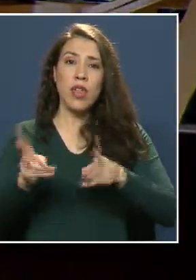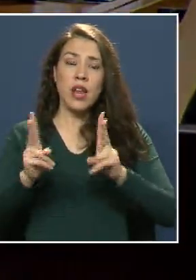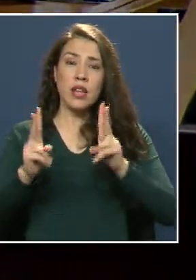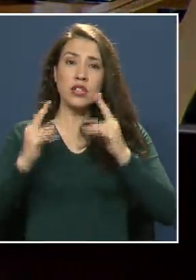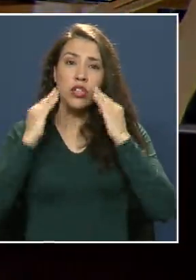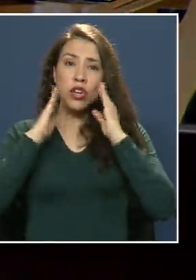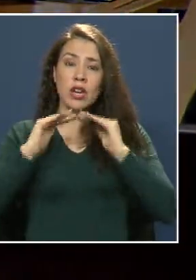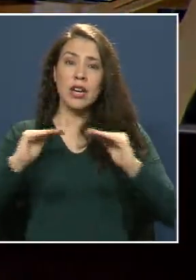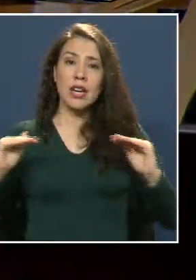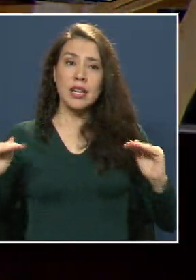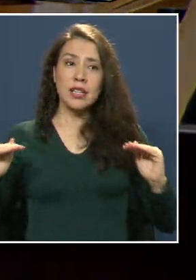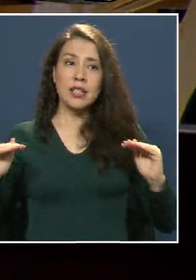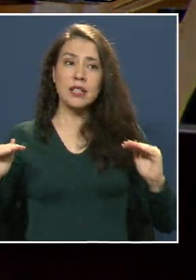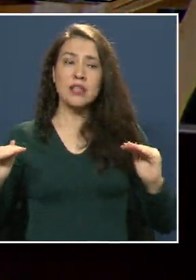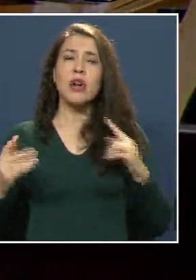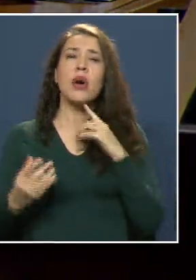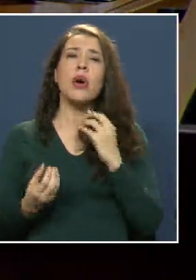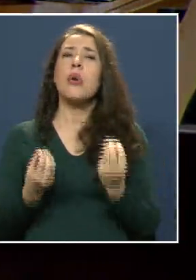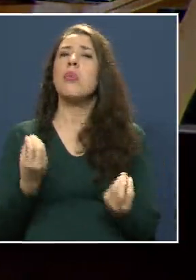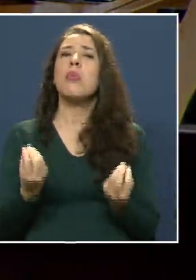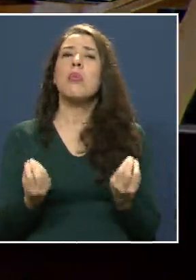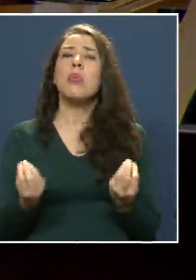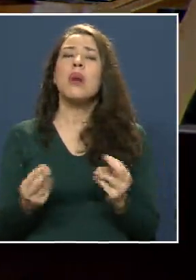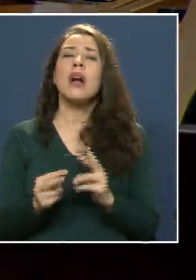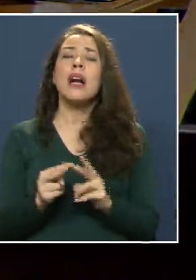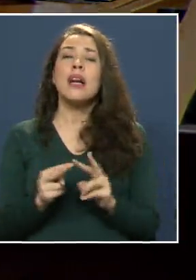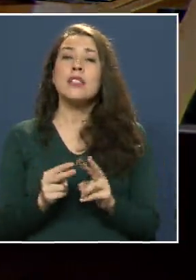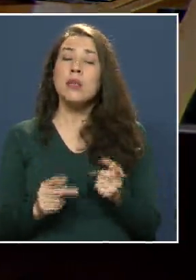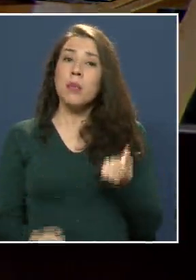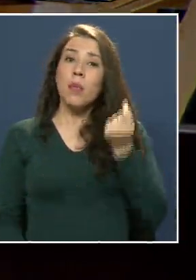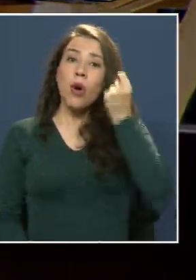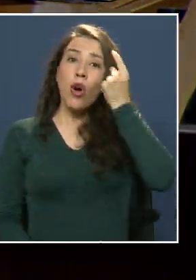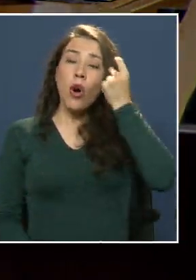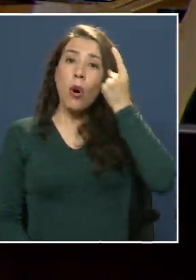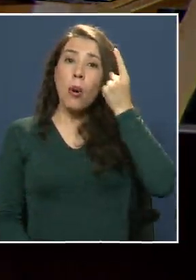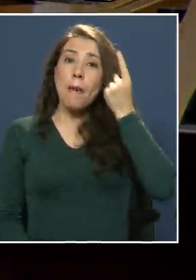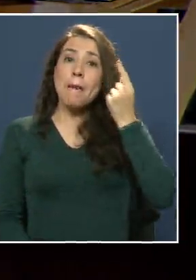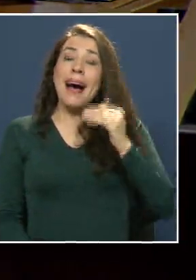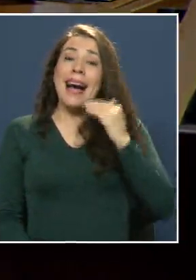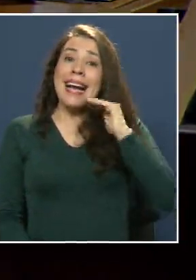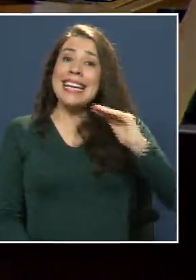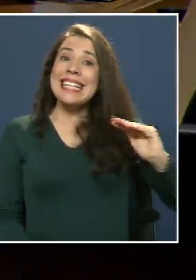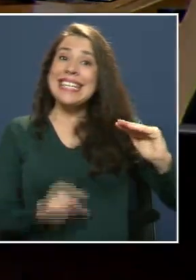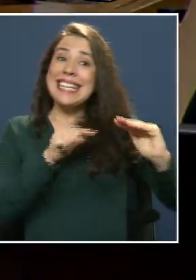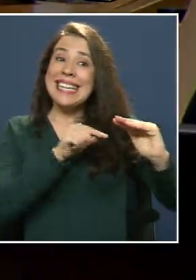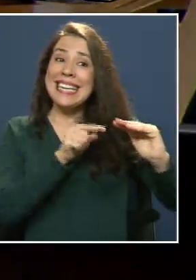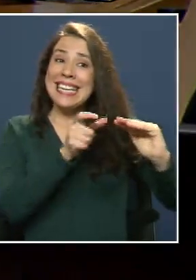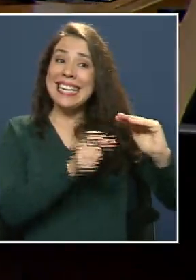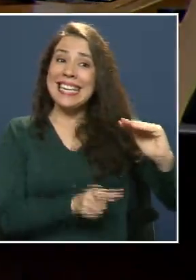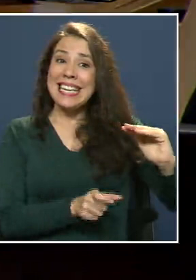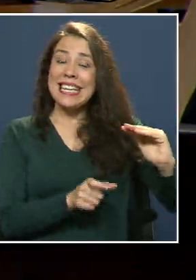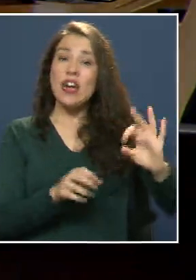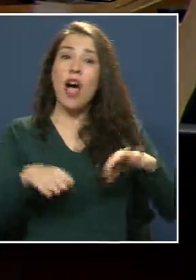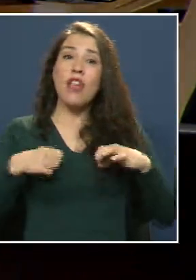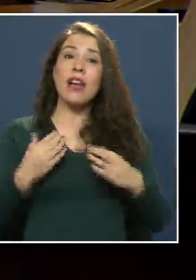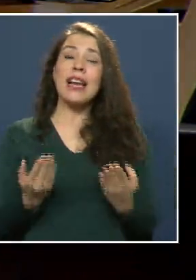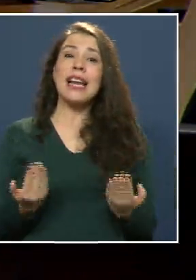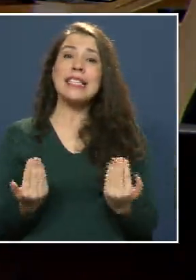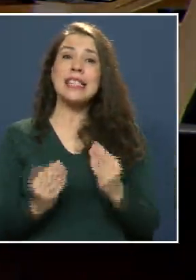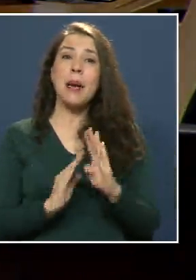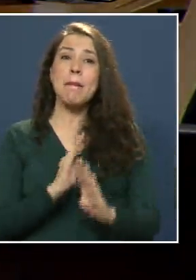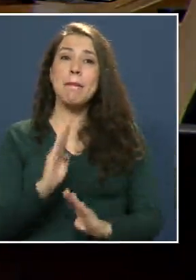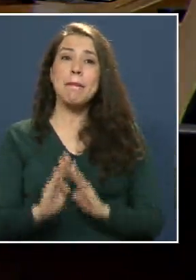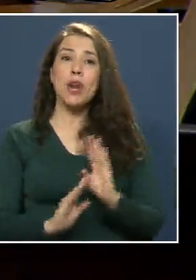Niño, ¿por qué lo hizo? Porque entendió de que el niño, la niña o el adolescente requiere una